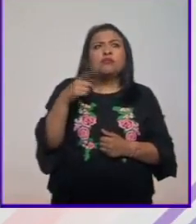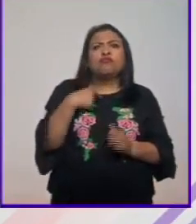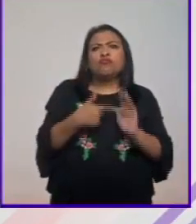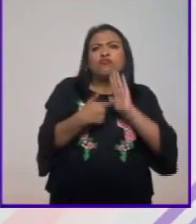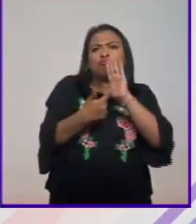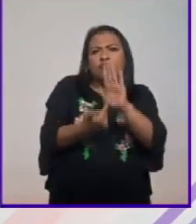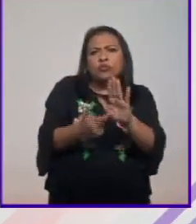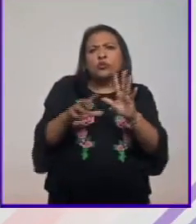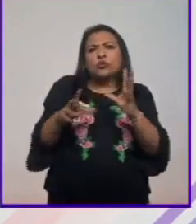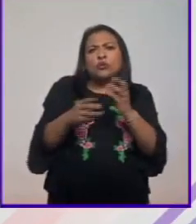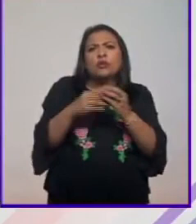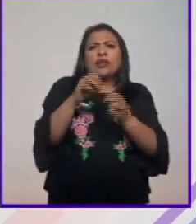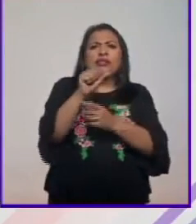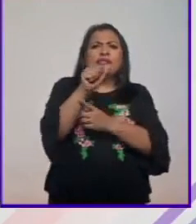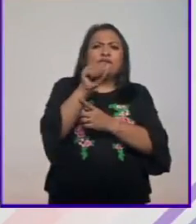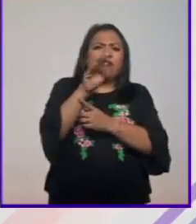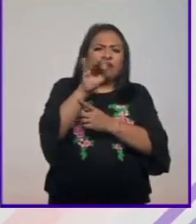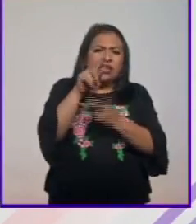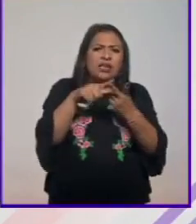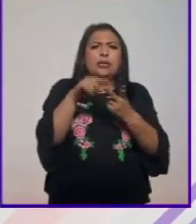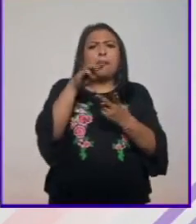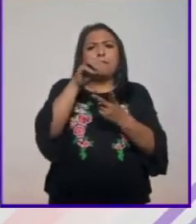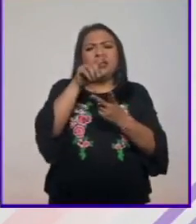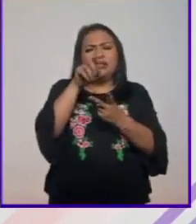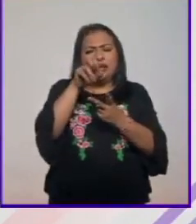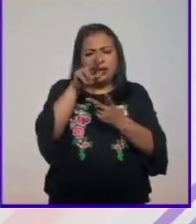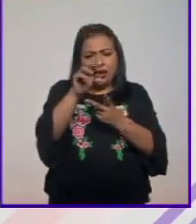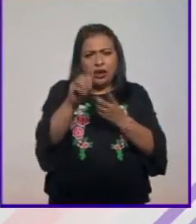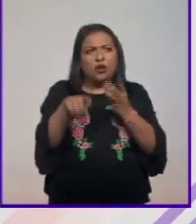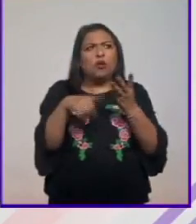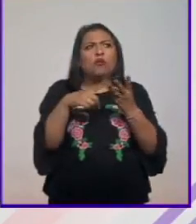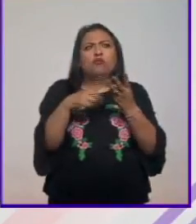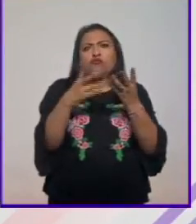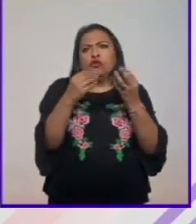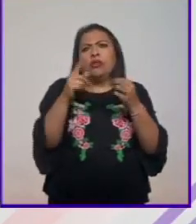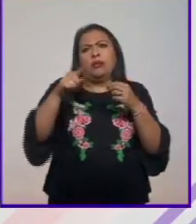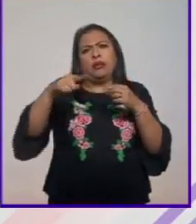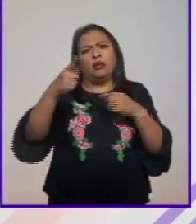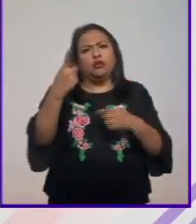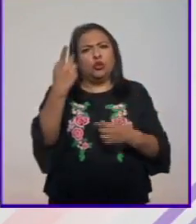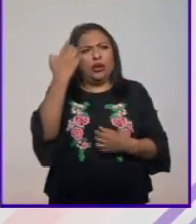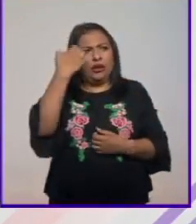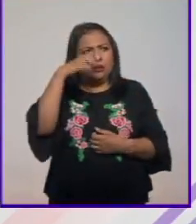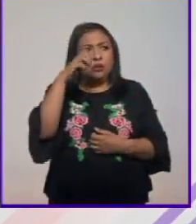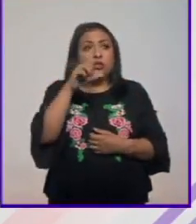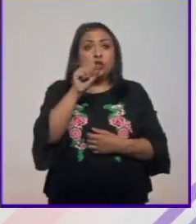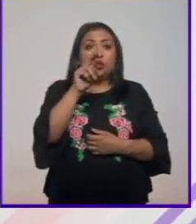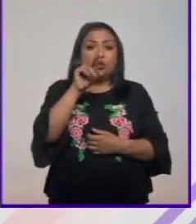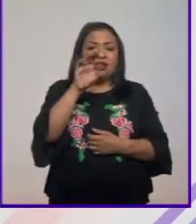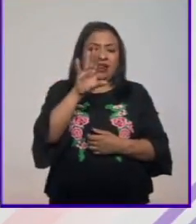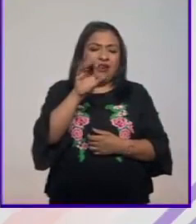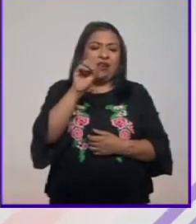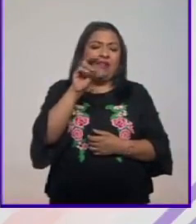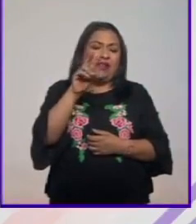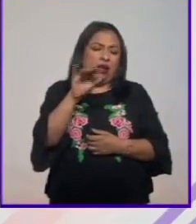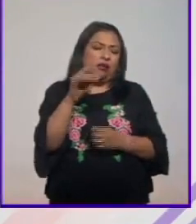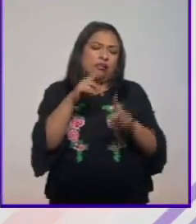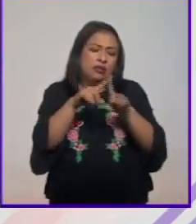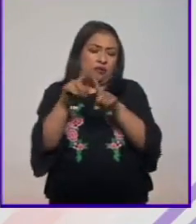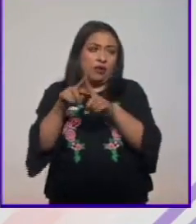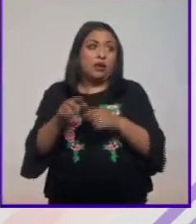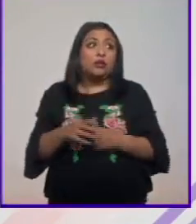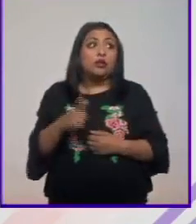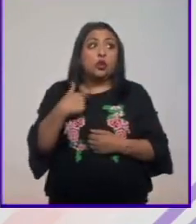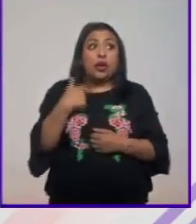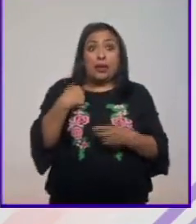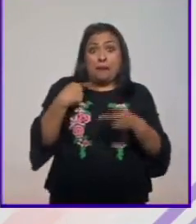presentado en el escenario con Sabina, con el maestro Manzanero. Sí. Bueno, un largo, largo etcétera. Con Susana Baca también hizo un espectáculo. Baca, bueno. O sea,